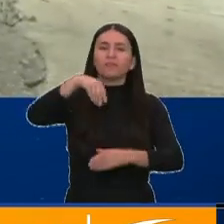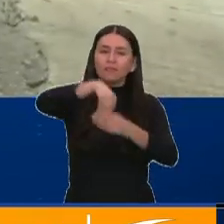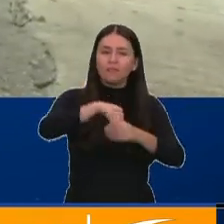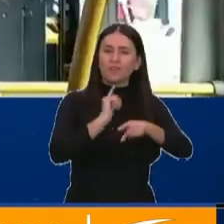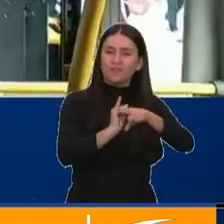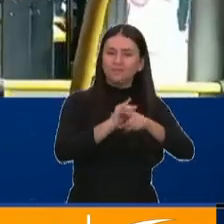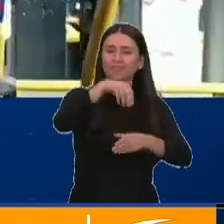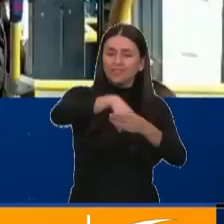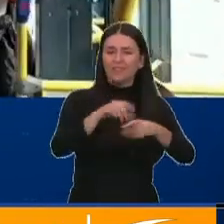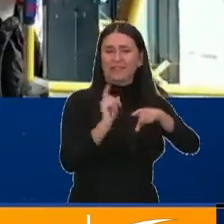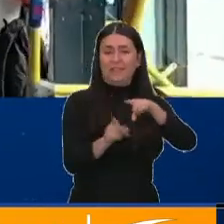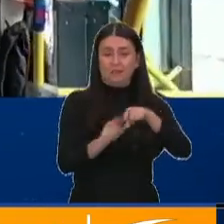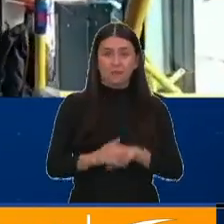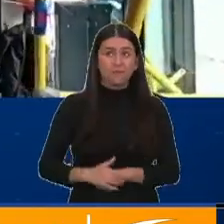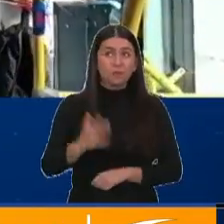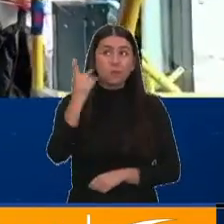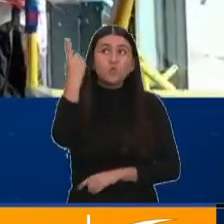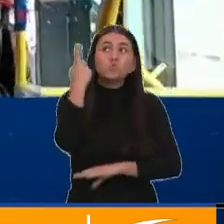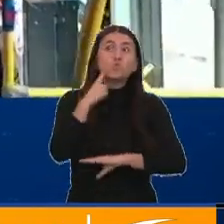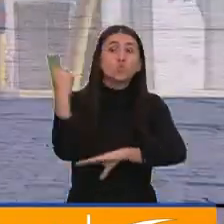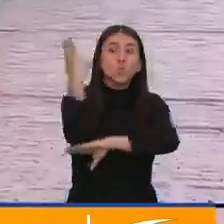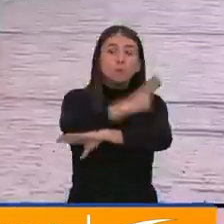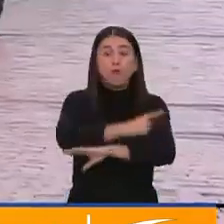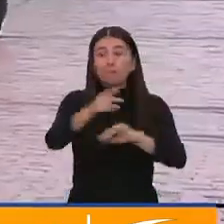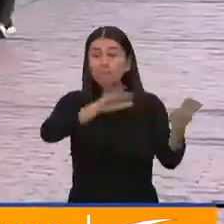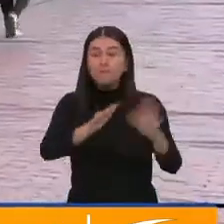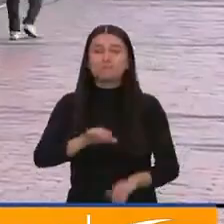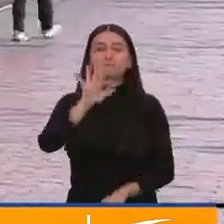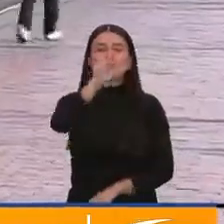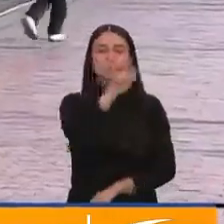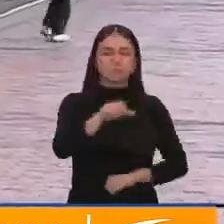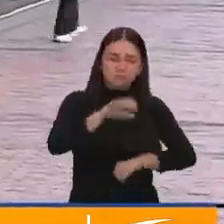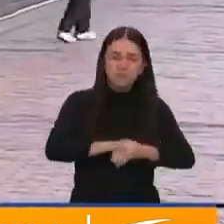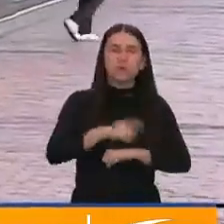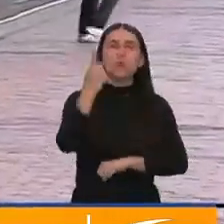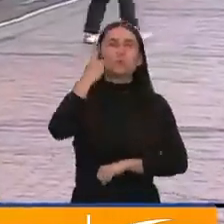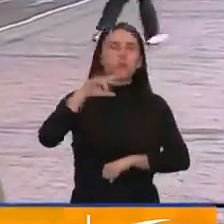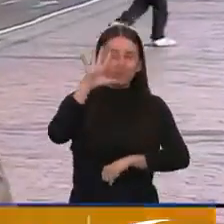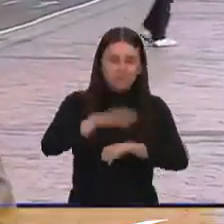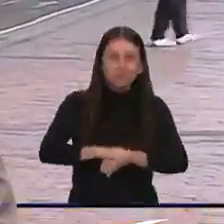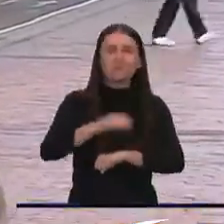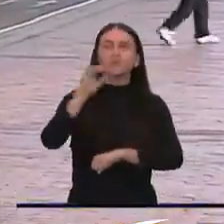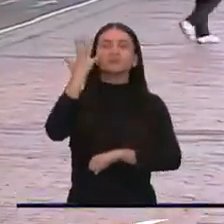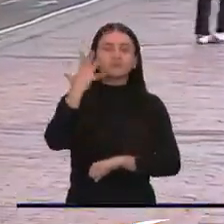Es decir, que cada día, en promedio, 5 personas son capturadas robando en el transporte público.